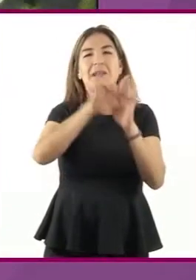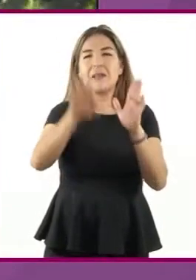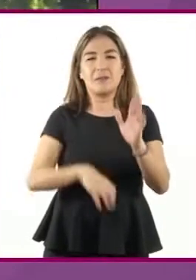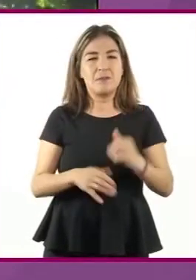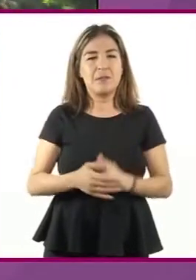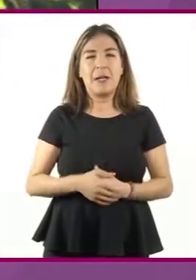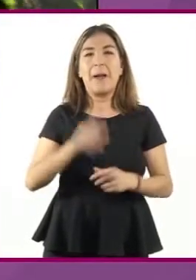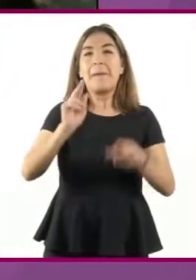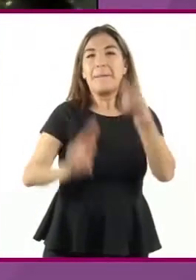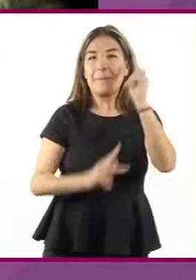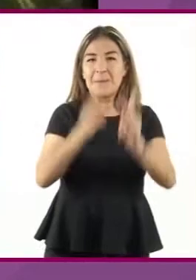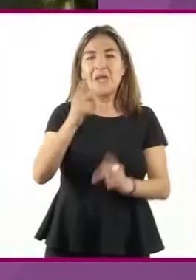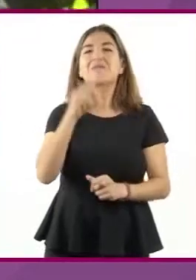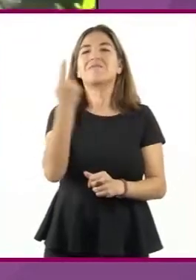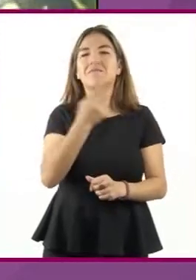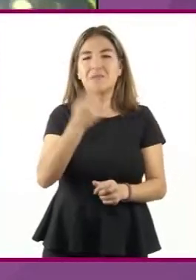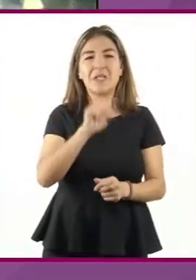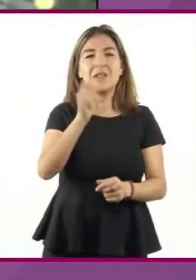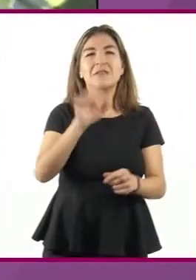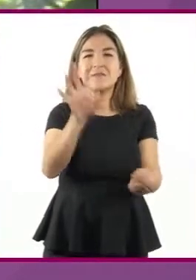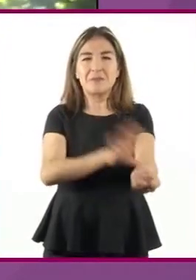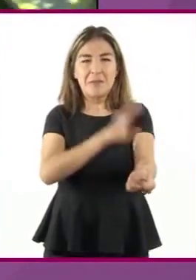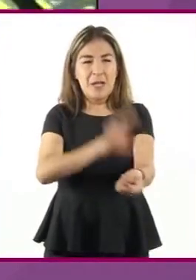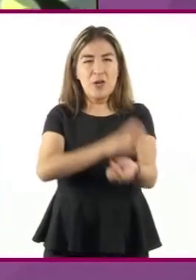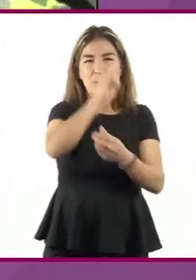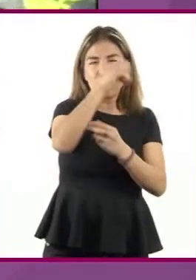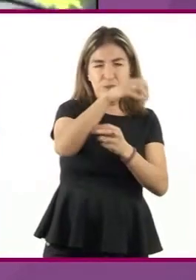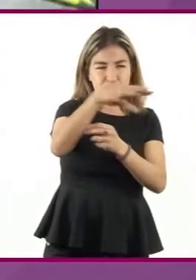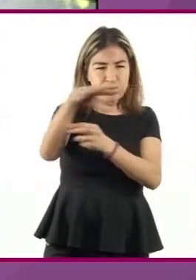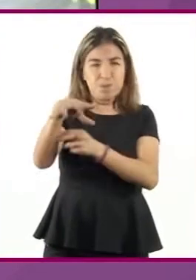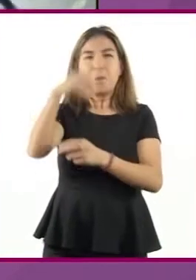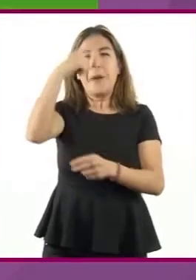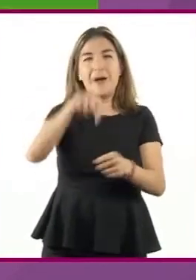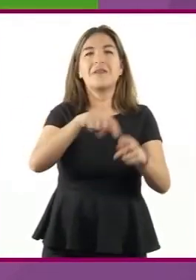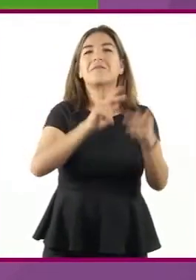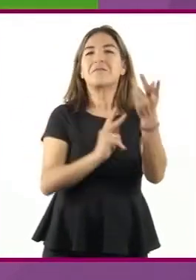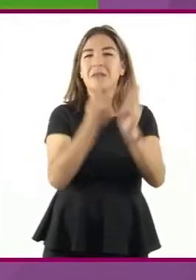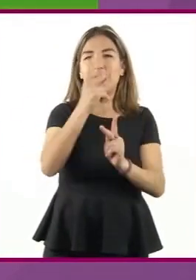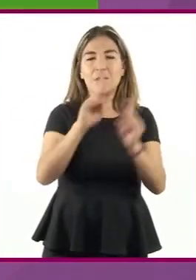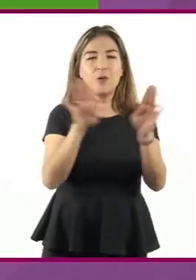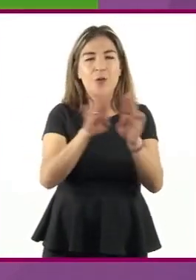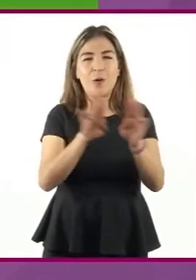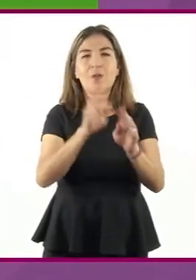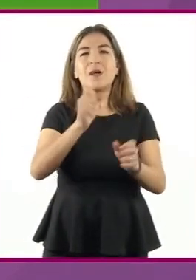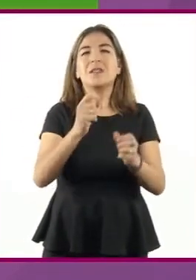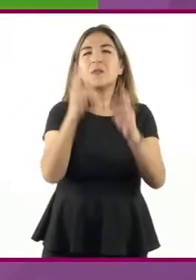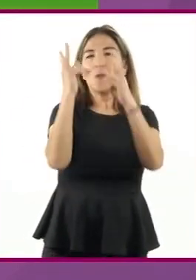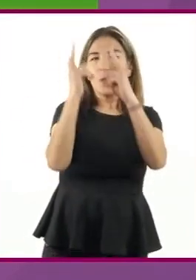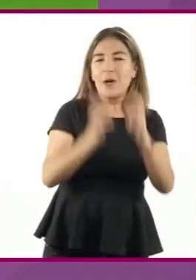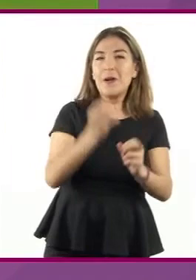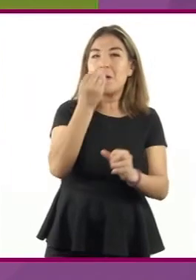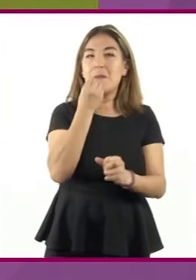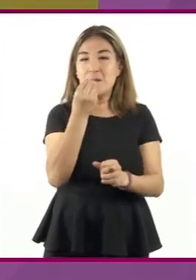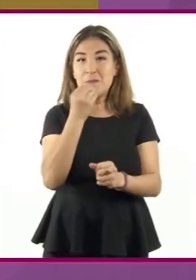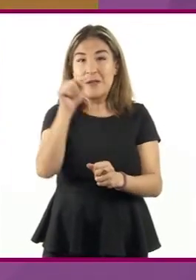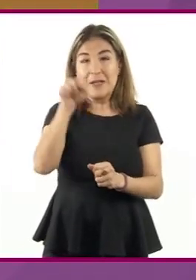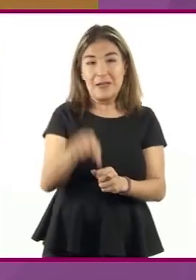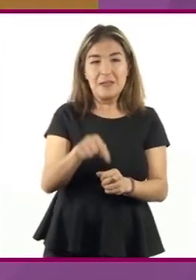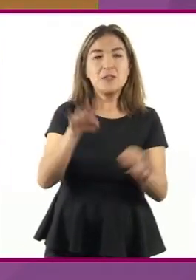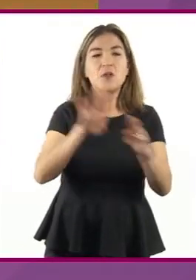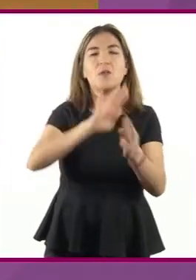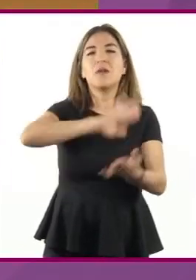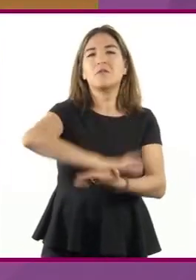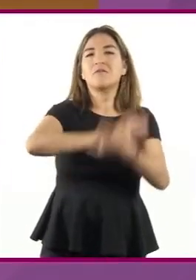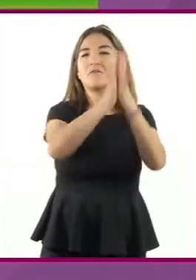muchas plantas necesitan energía radiante para su proceso de fotosíntesis. Ellas absorben esta energía y la transforman